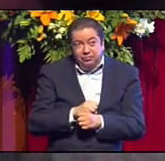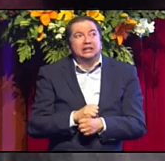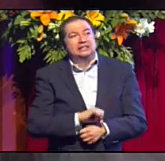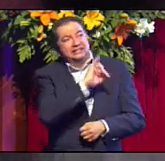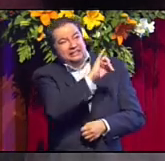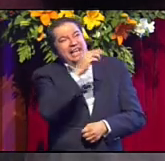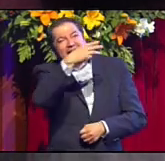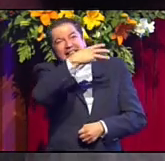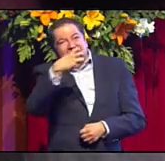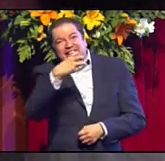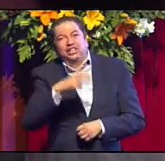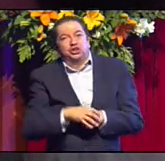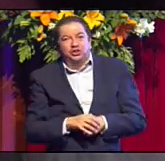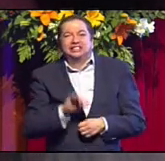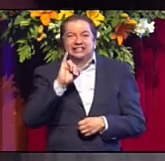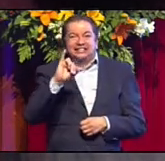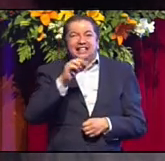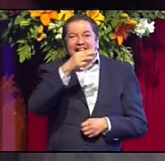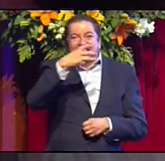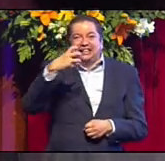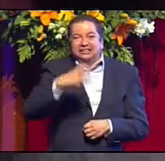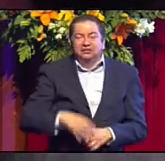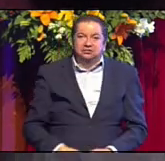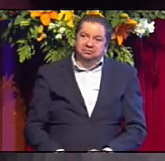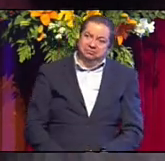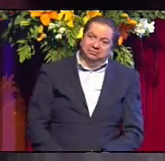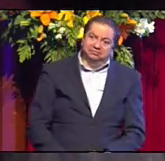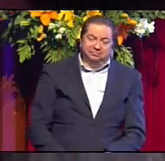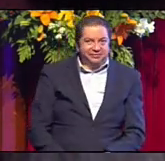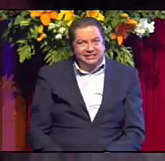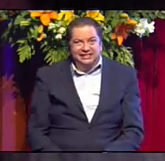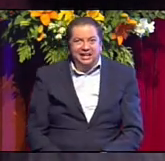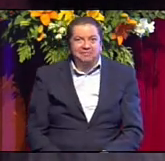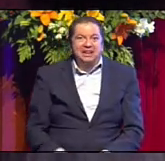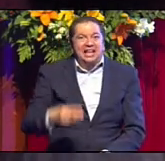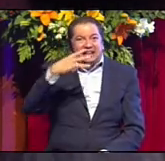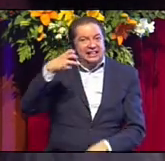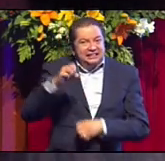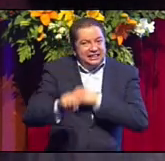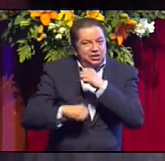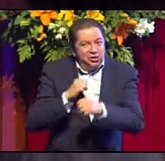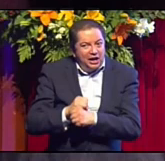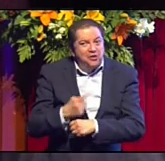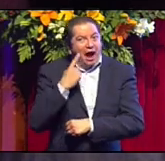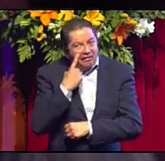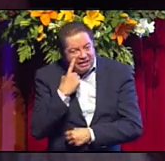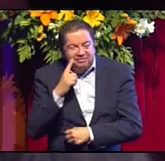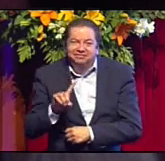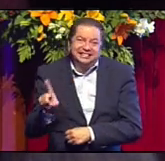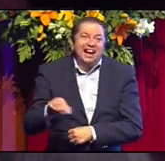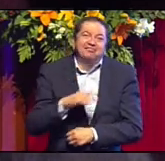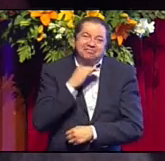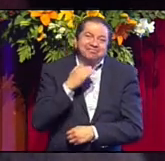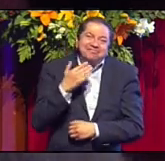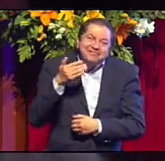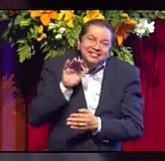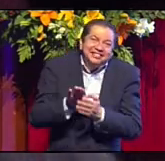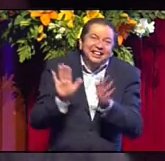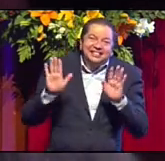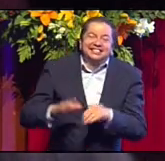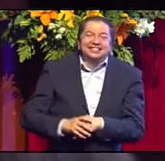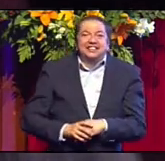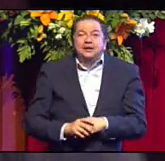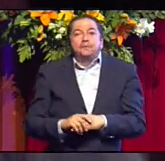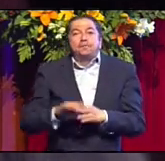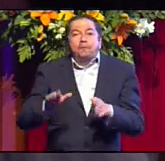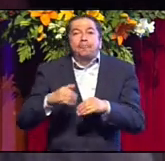300. Bueno, no le podemos cobrar la palabra a Juan en 300 años más, pues está claro. Pero sabemos el amor que le tiene